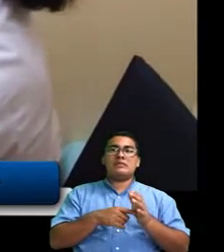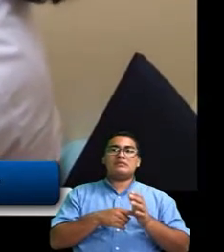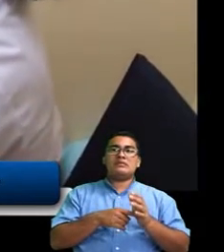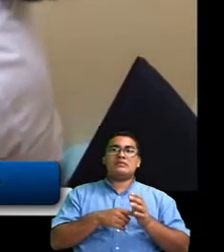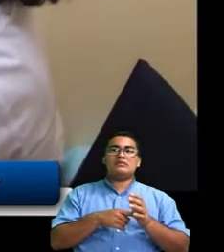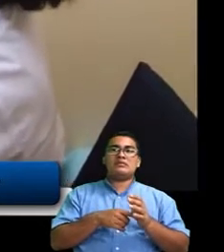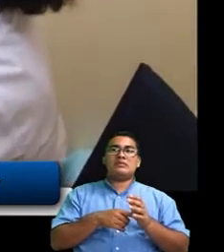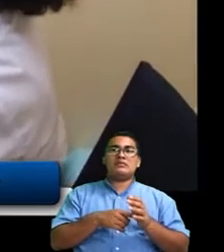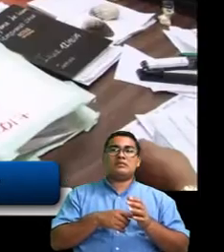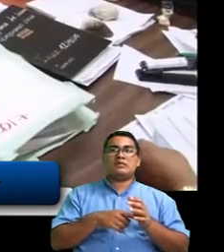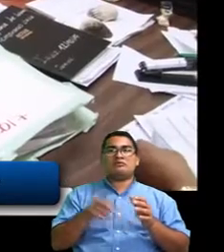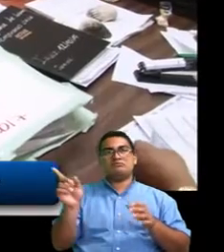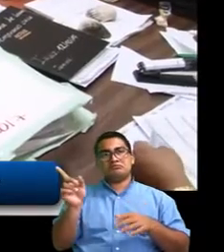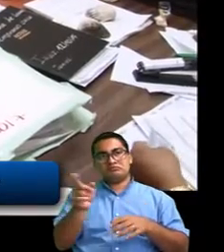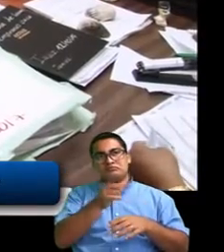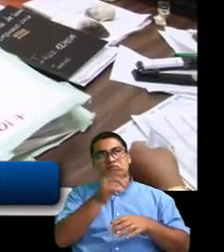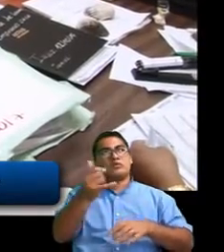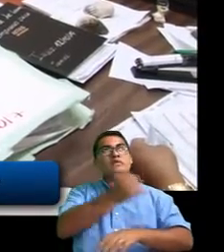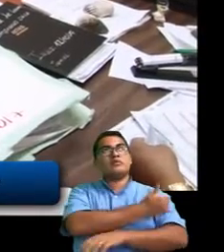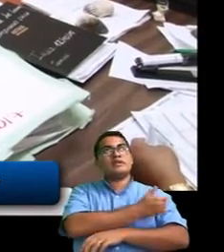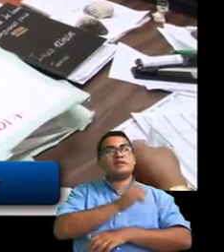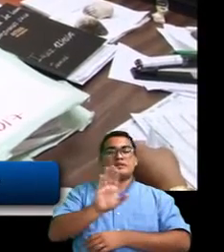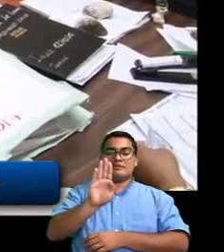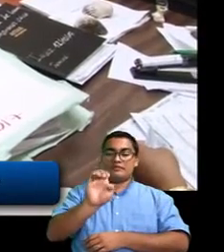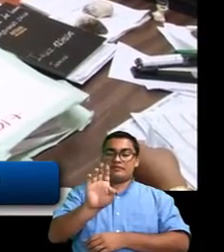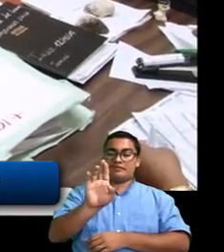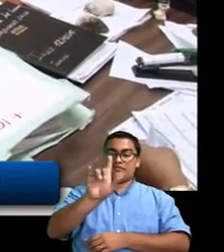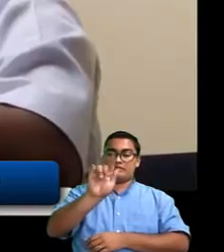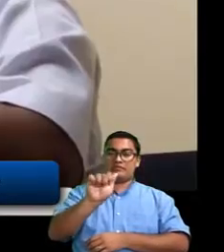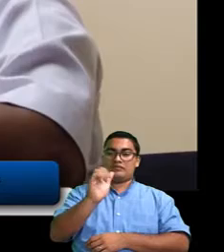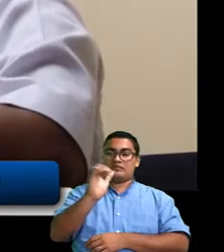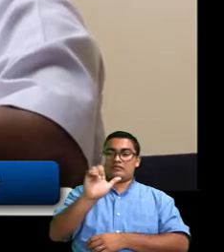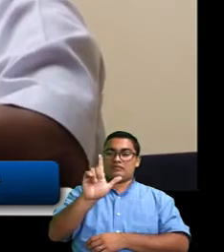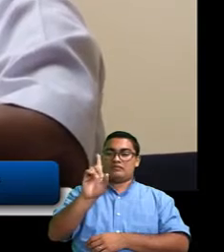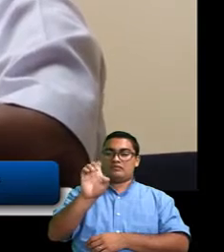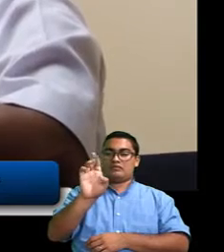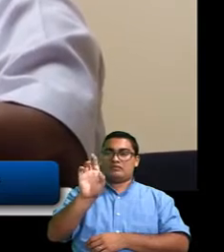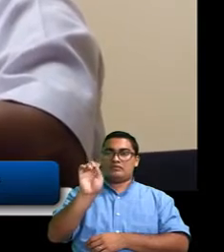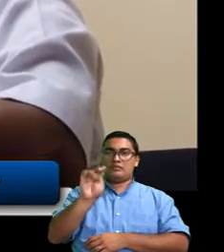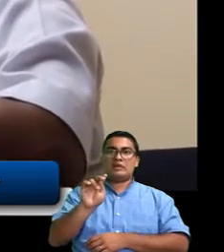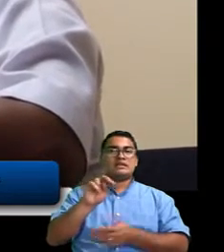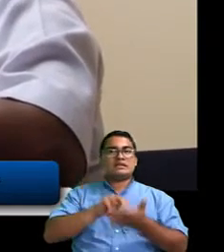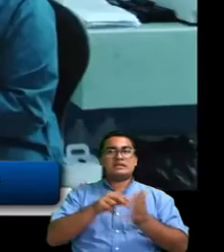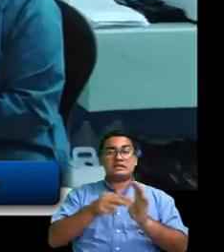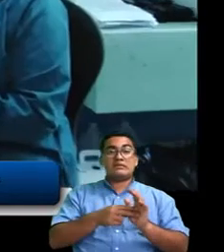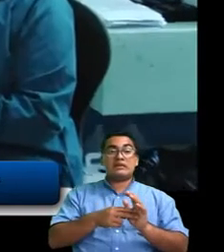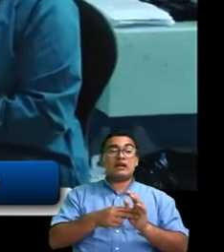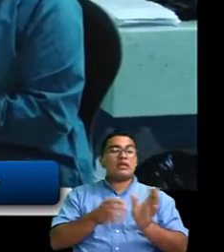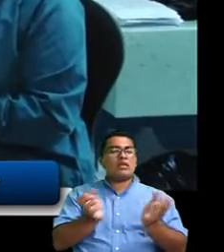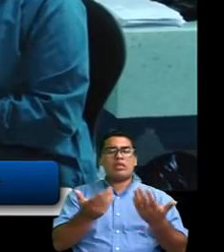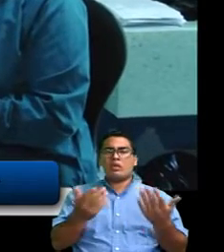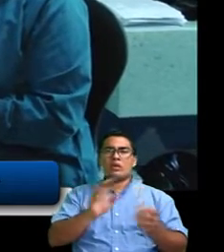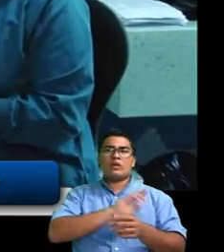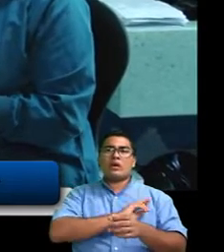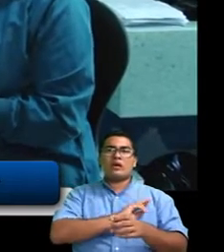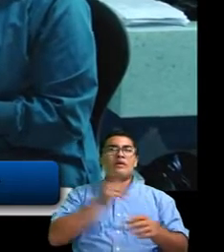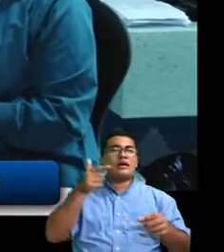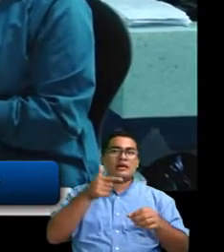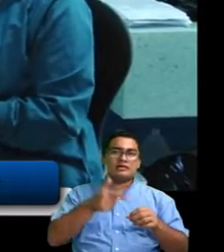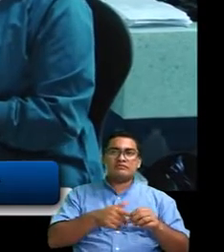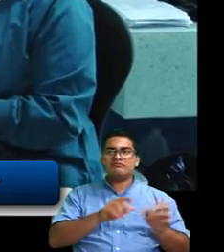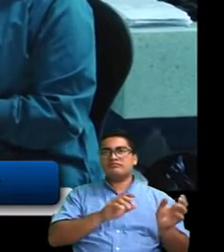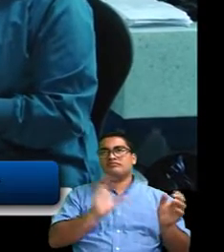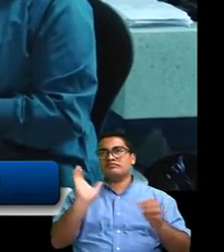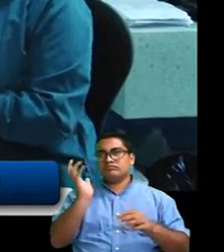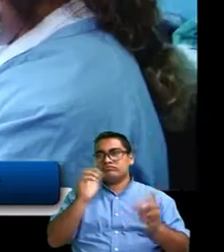viene y se lee en el Berta Calderón mete el resultado negativo. Entonces el paciente no tiene que esperar a que haya ambulancia, que haya gasolina y vengan a